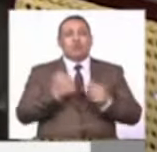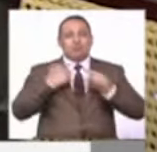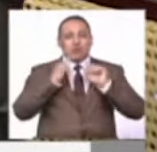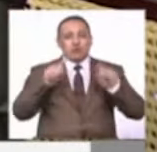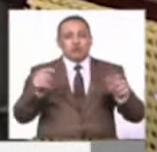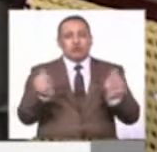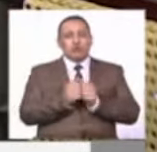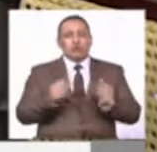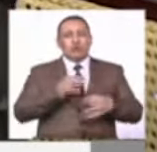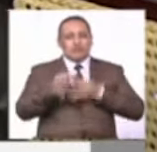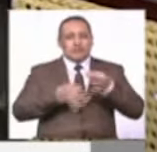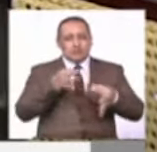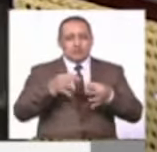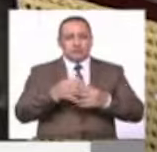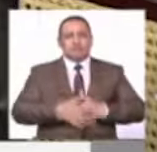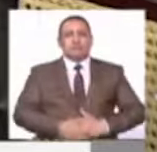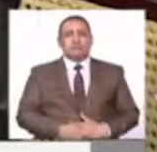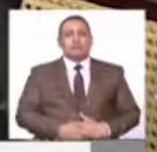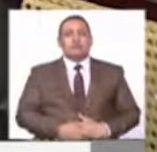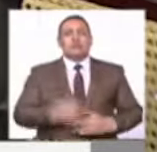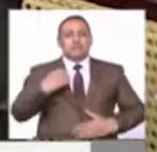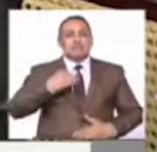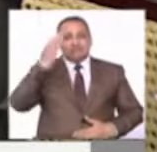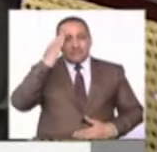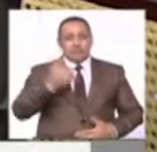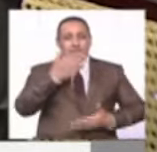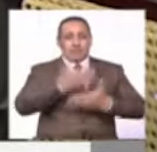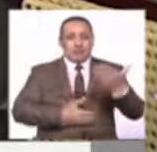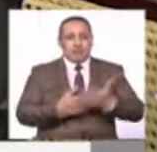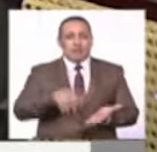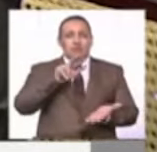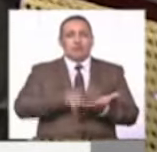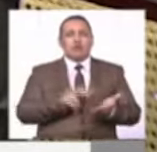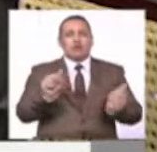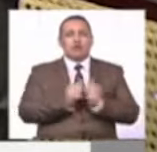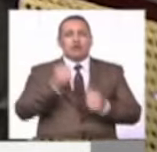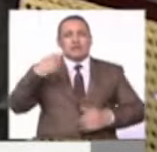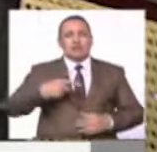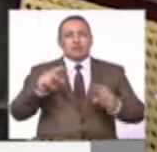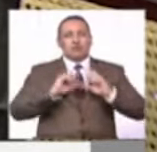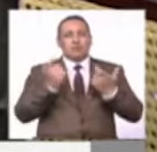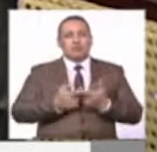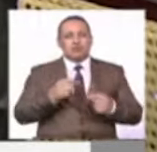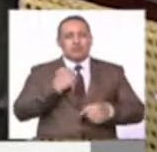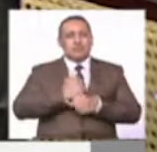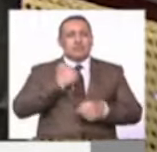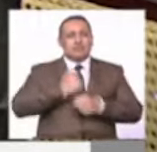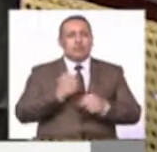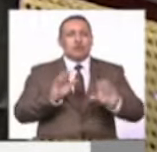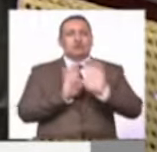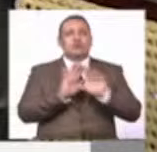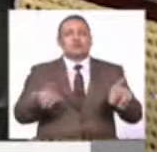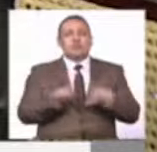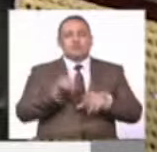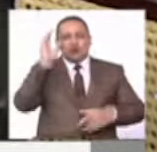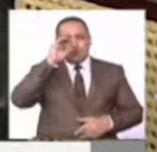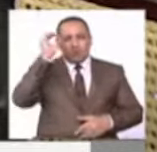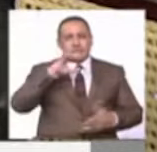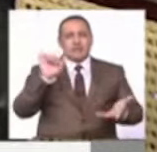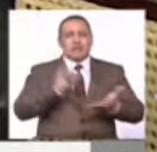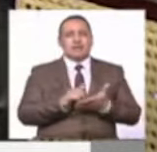con la siguiente información conocen el texto del informe aprobado por la subcomisión de acciones constitucionales que opina